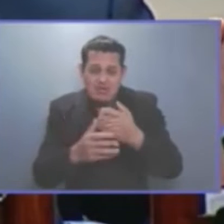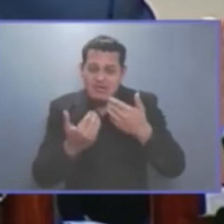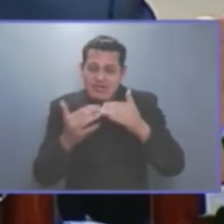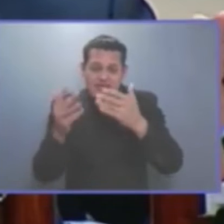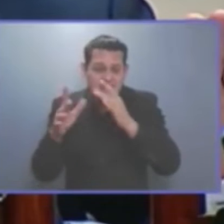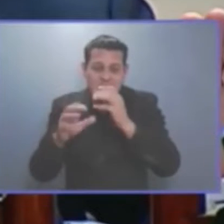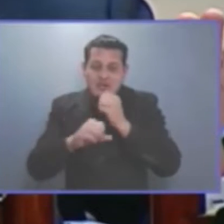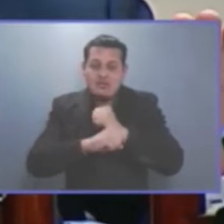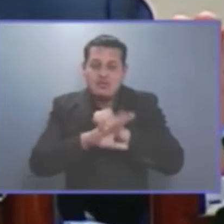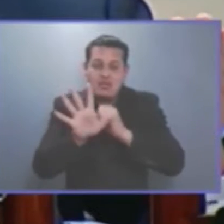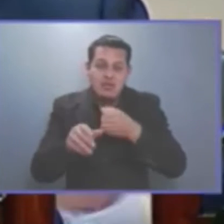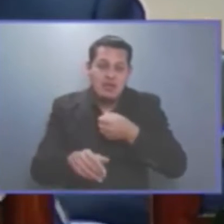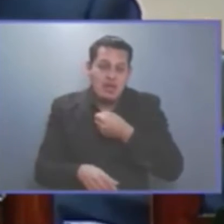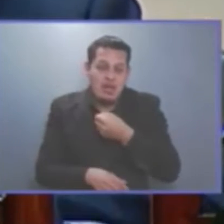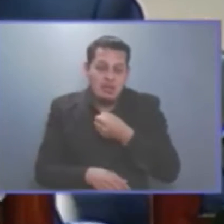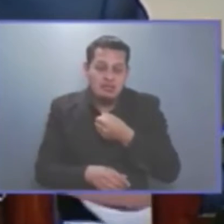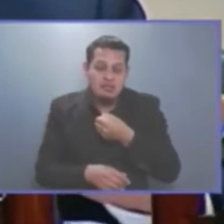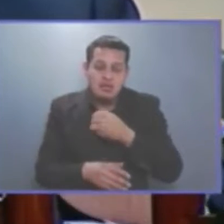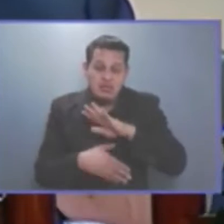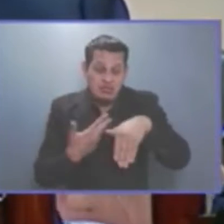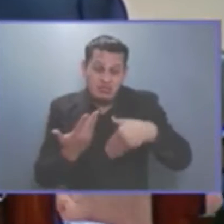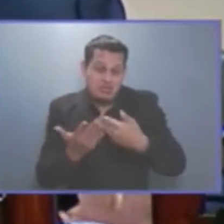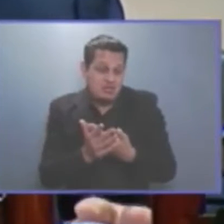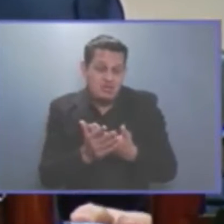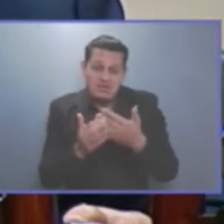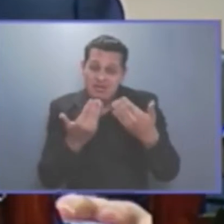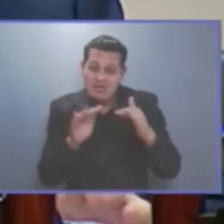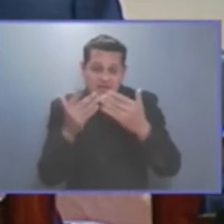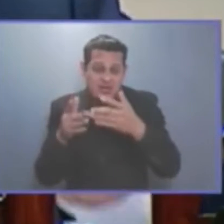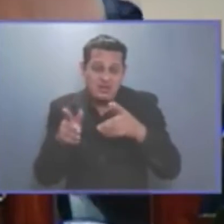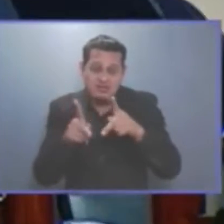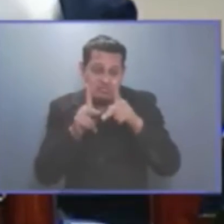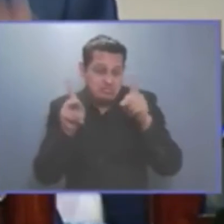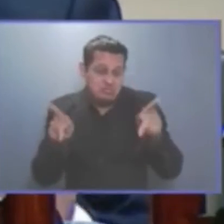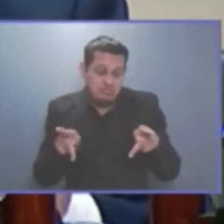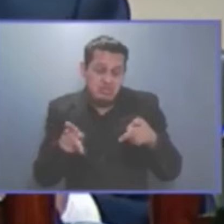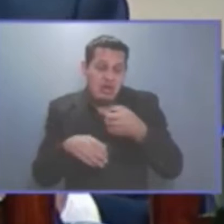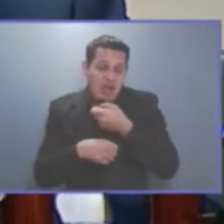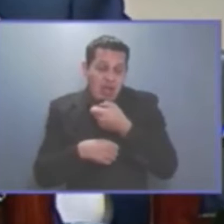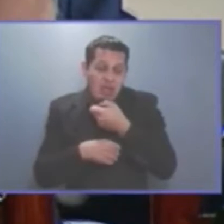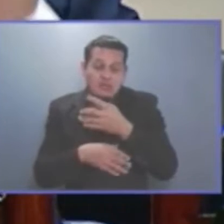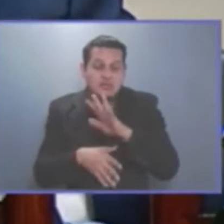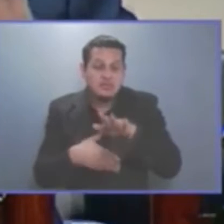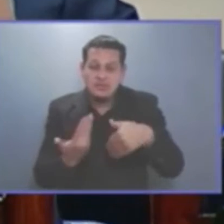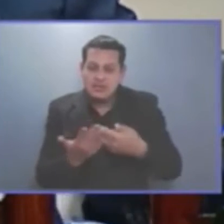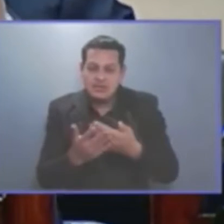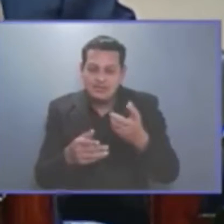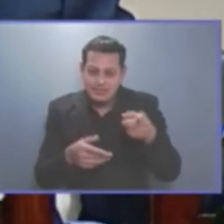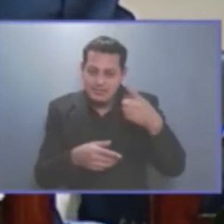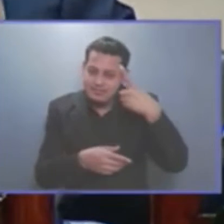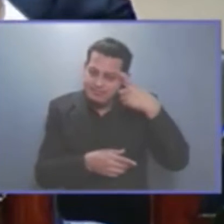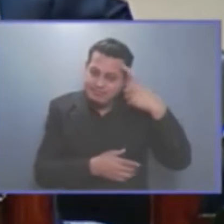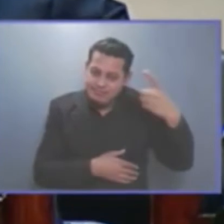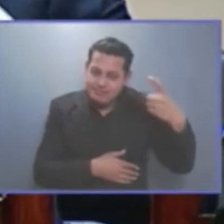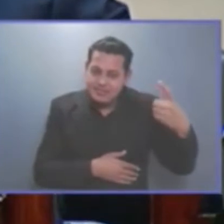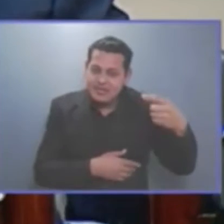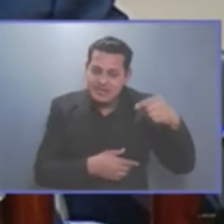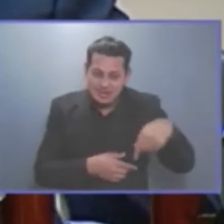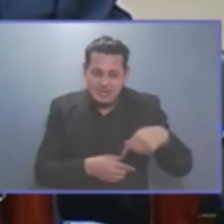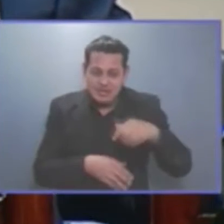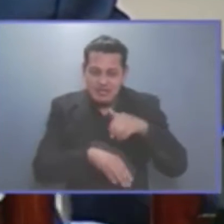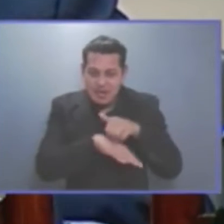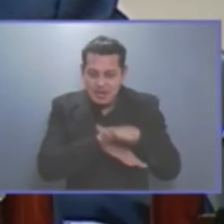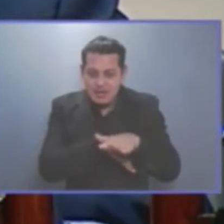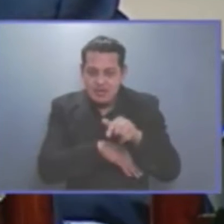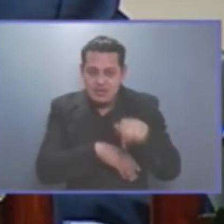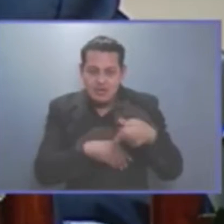medios y por todas las vías que quieran pero hay algo de lo que se van a cortar de este